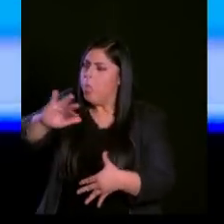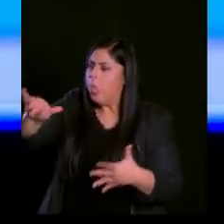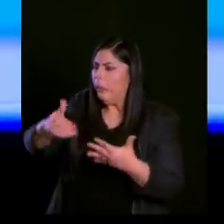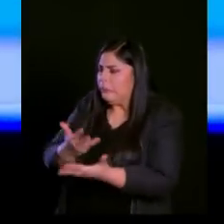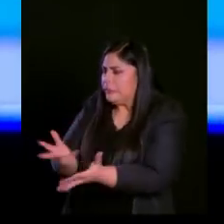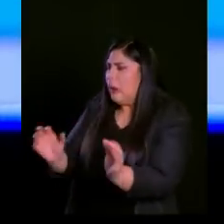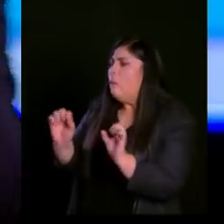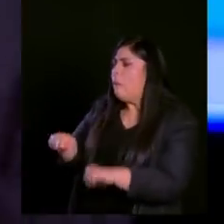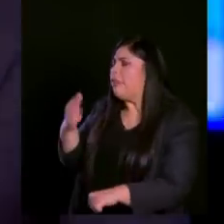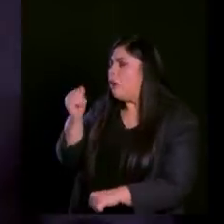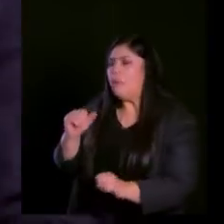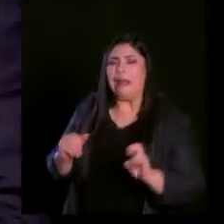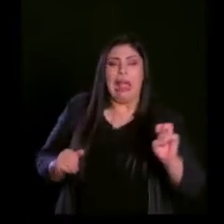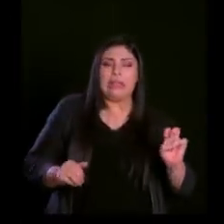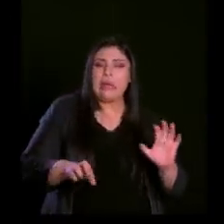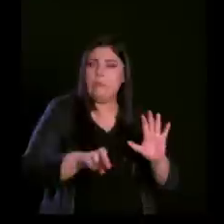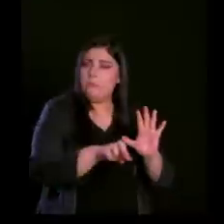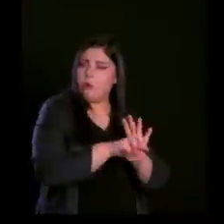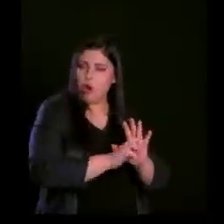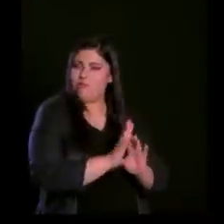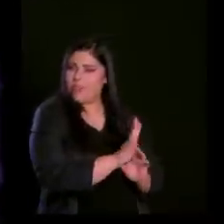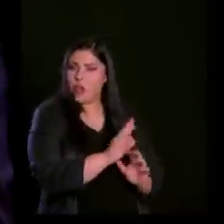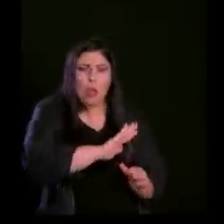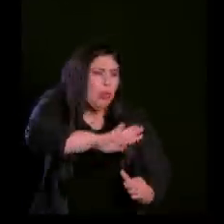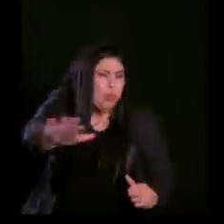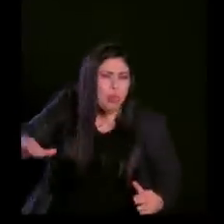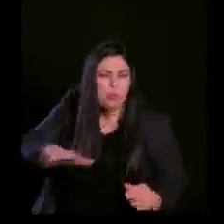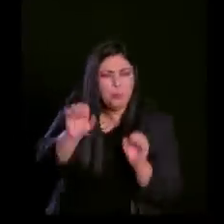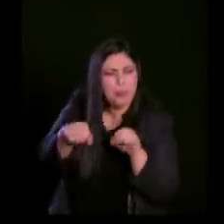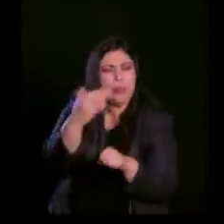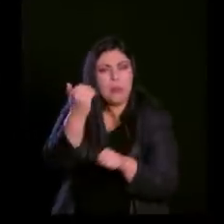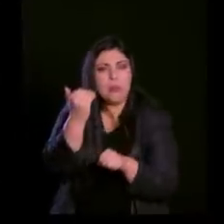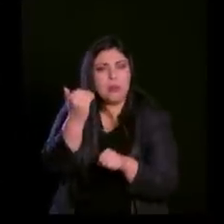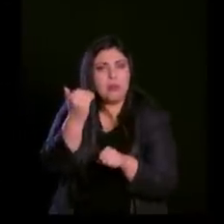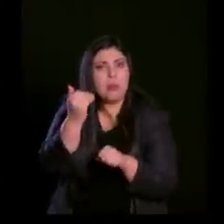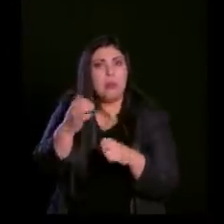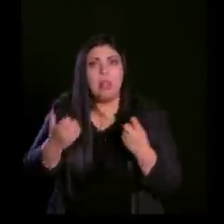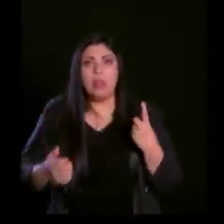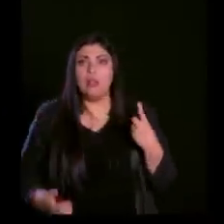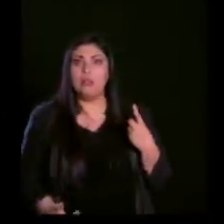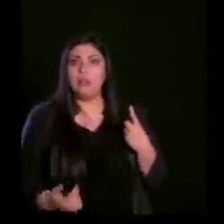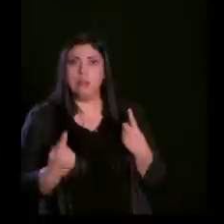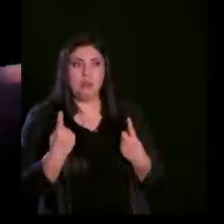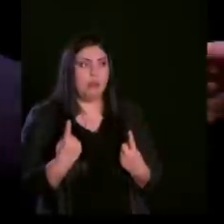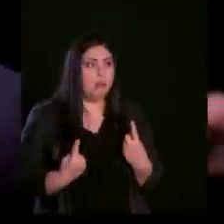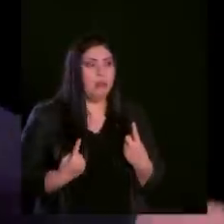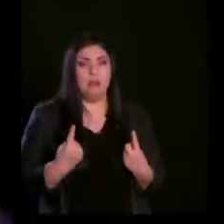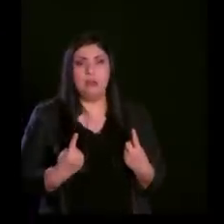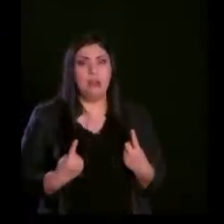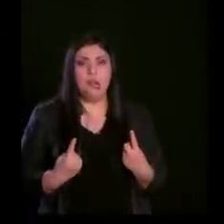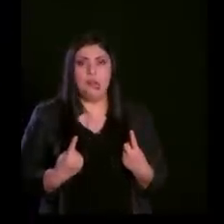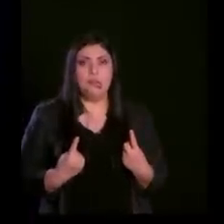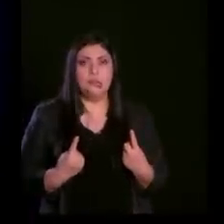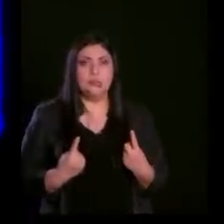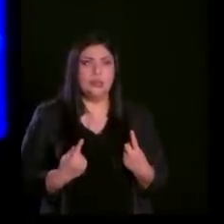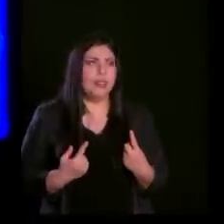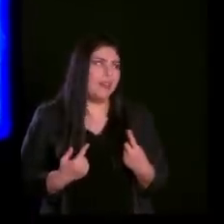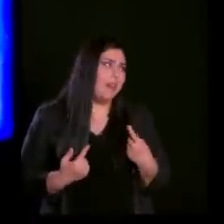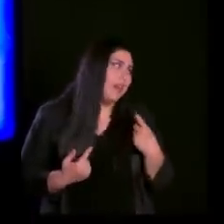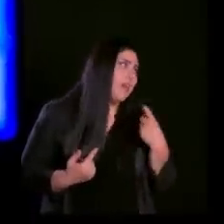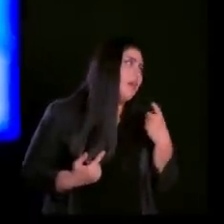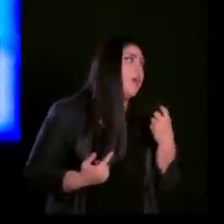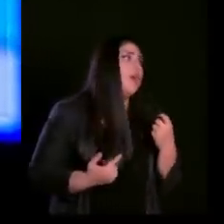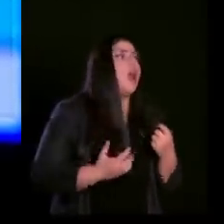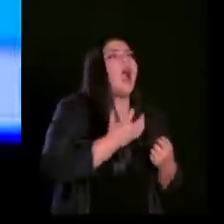si puedes disfrutar y comieron lo que no debían hicieron lo que no debían desde ese momento todo cambió